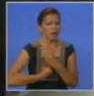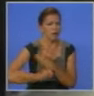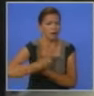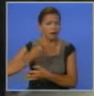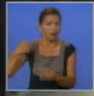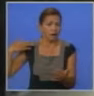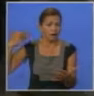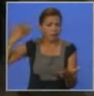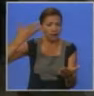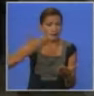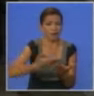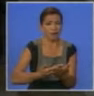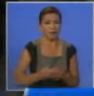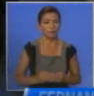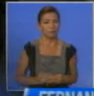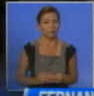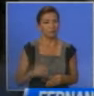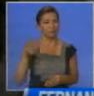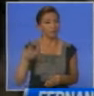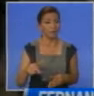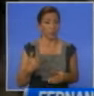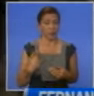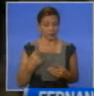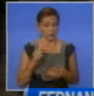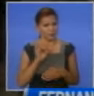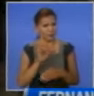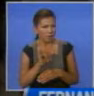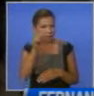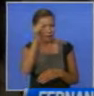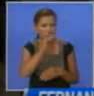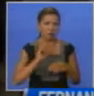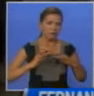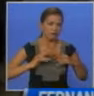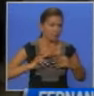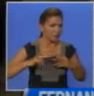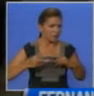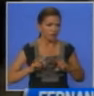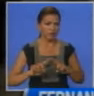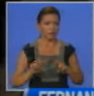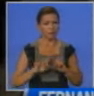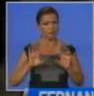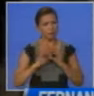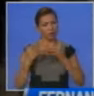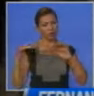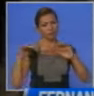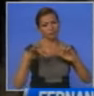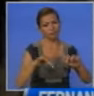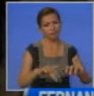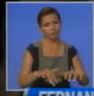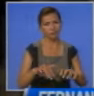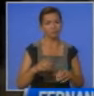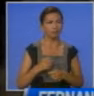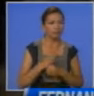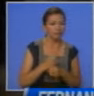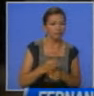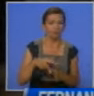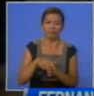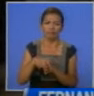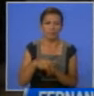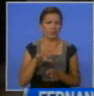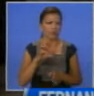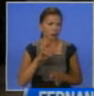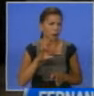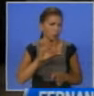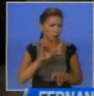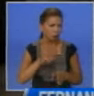Se ve lindo cuando estamos yendo de familias, fines de semana, feriados, la familia unida, compartiendo cabañas 6-8 personas, viviendo esa vida que